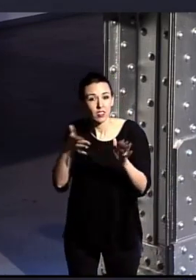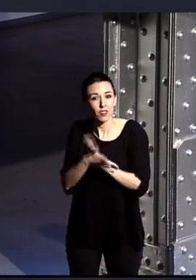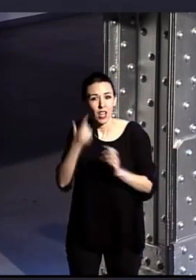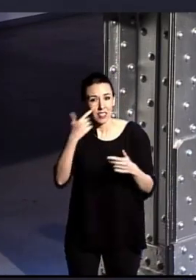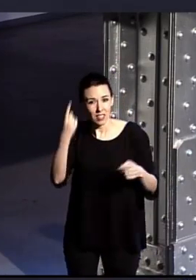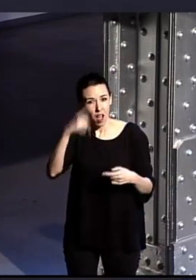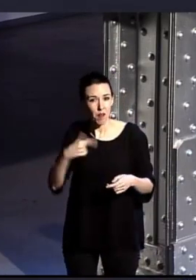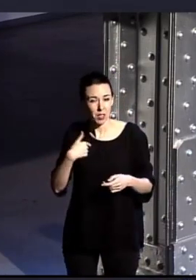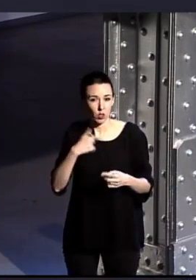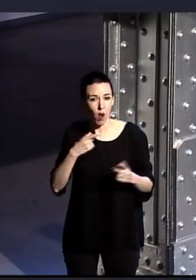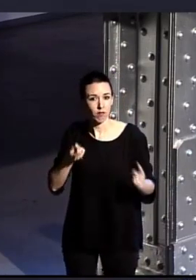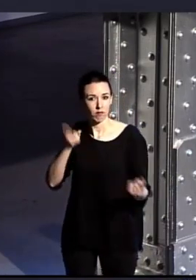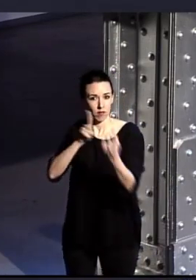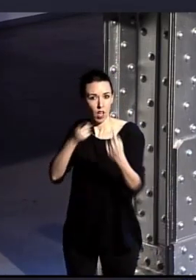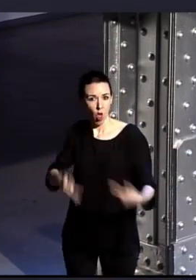duelos, o sea,